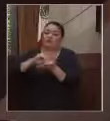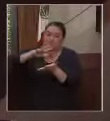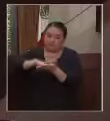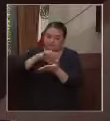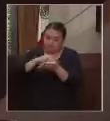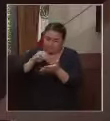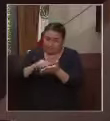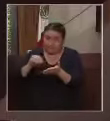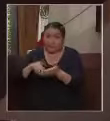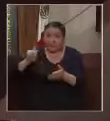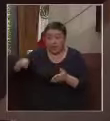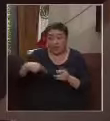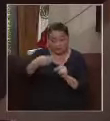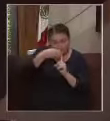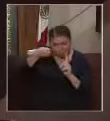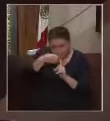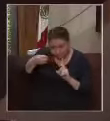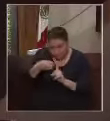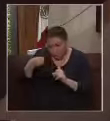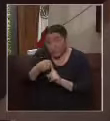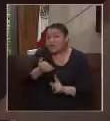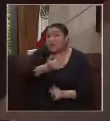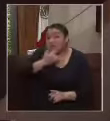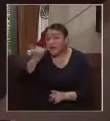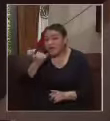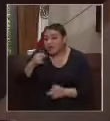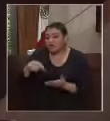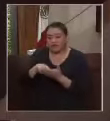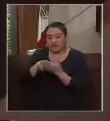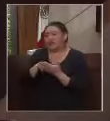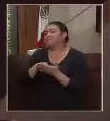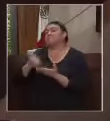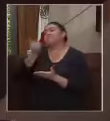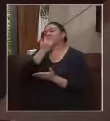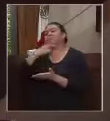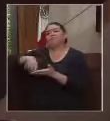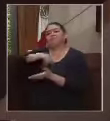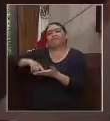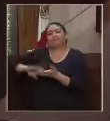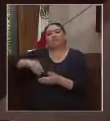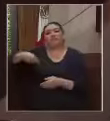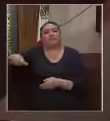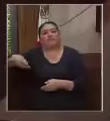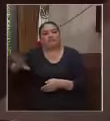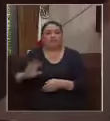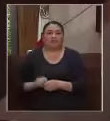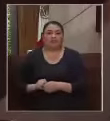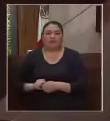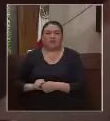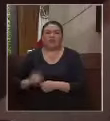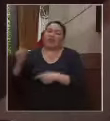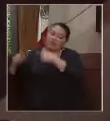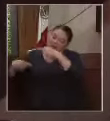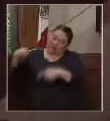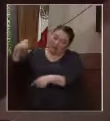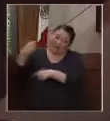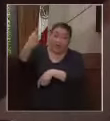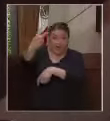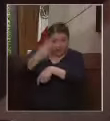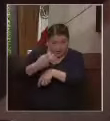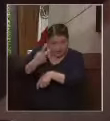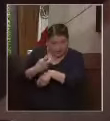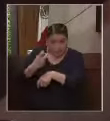carecía del silogismo lógico, pues normalmente el agravio se declaraba inoperante. Ha habido una segunda etapa en la